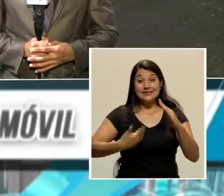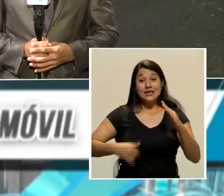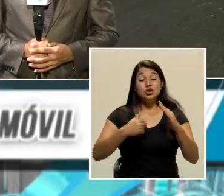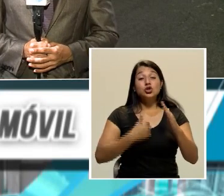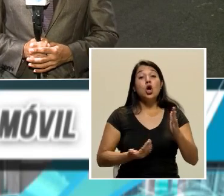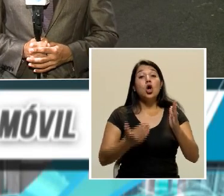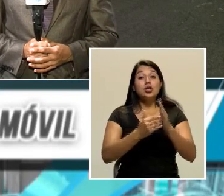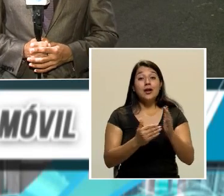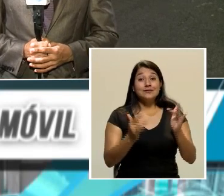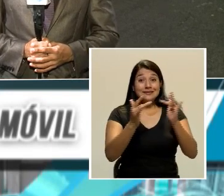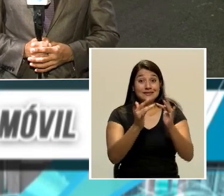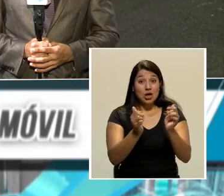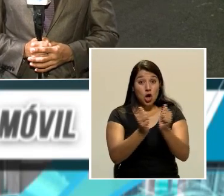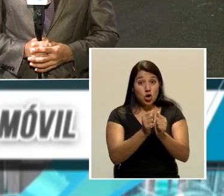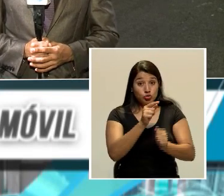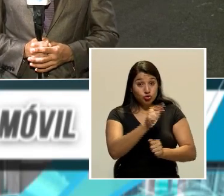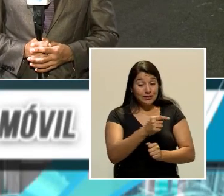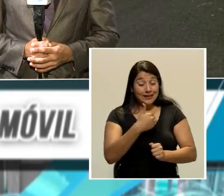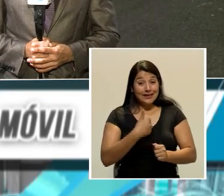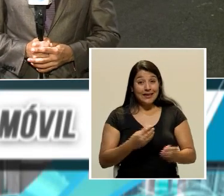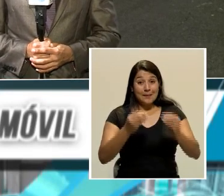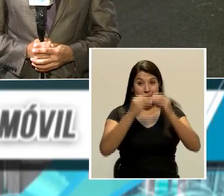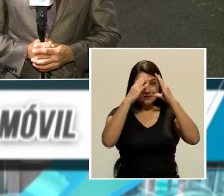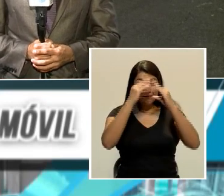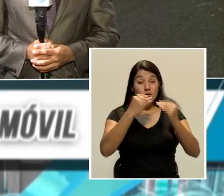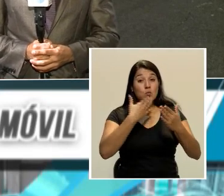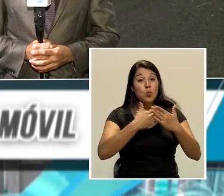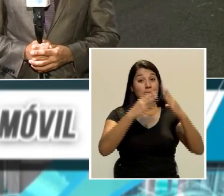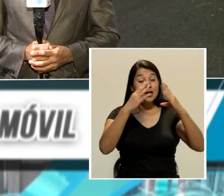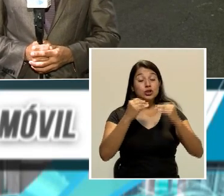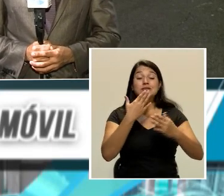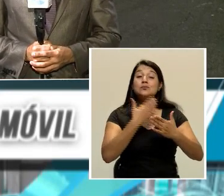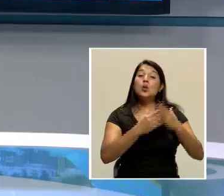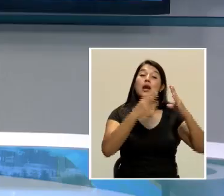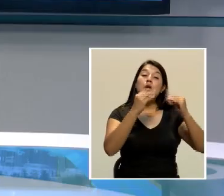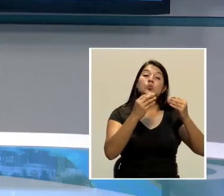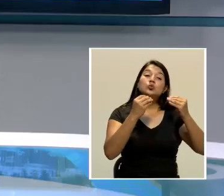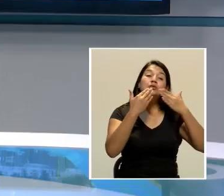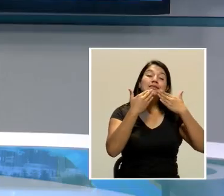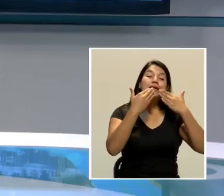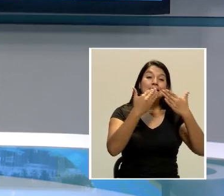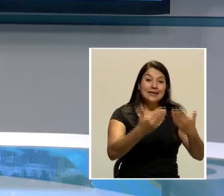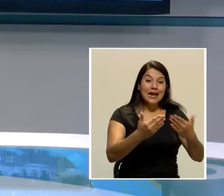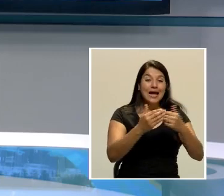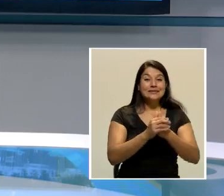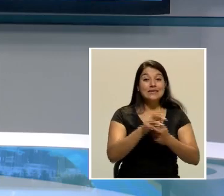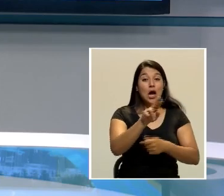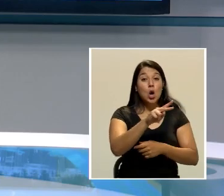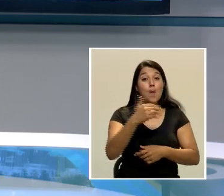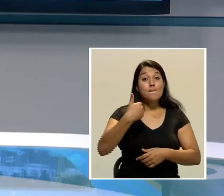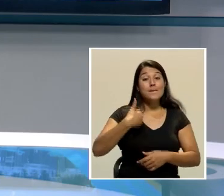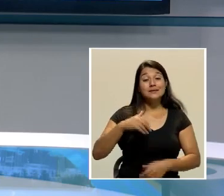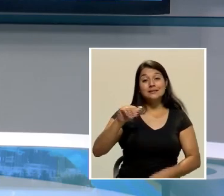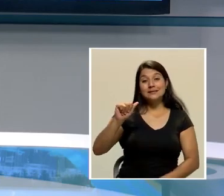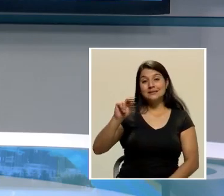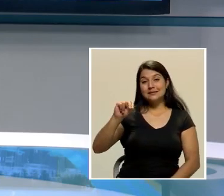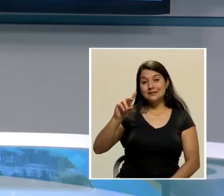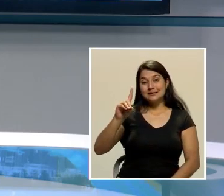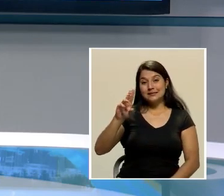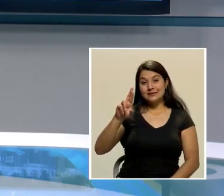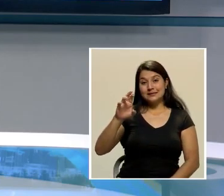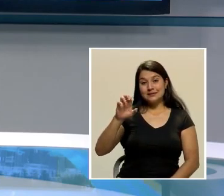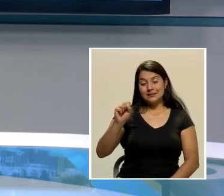tomar y la atención de la pandemia, en cuanto también con la crisis económica a raíz de todos estos efectos. Don Ernesto, esta es la información